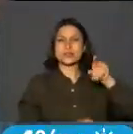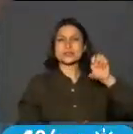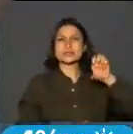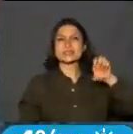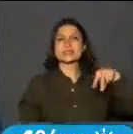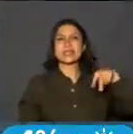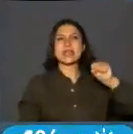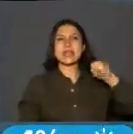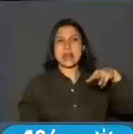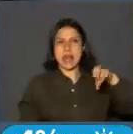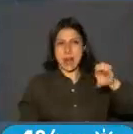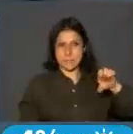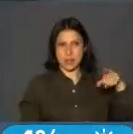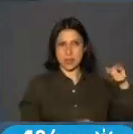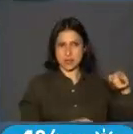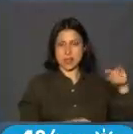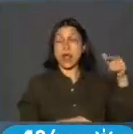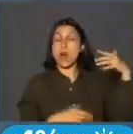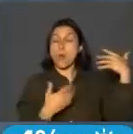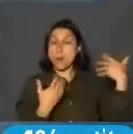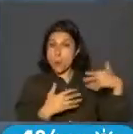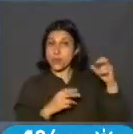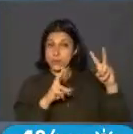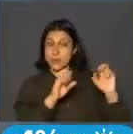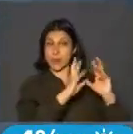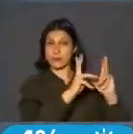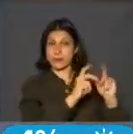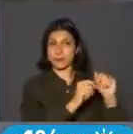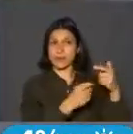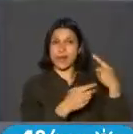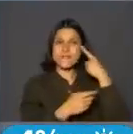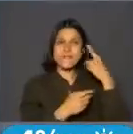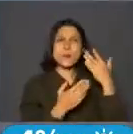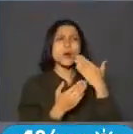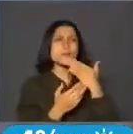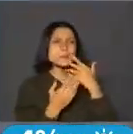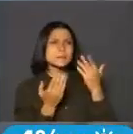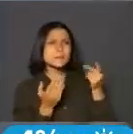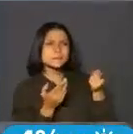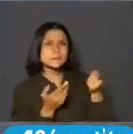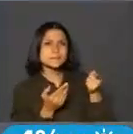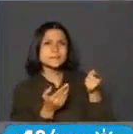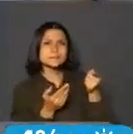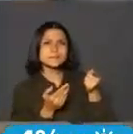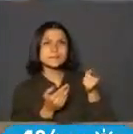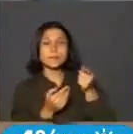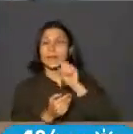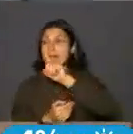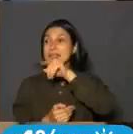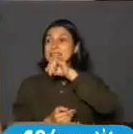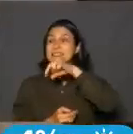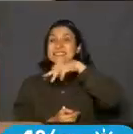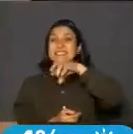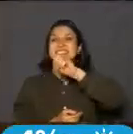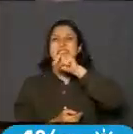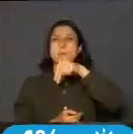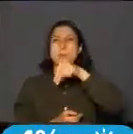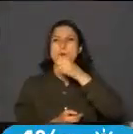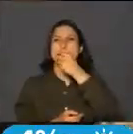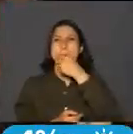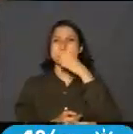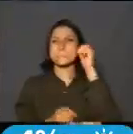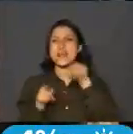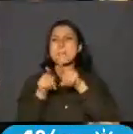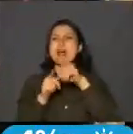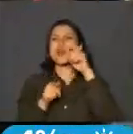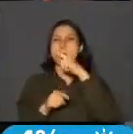de importante de la familia. Lo vemos con un coche y vemos también a Simón Boric, el hermano del presidente, también con su hijo, con el